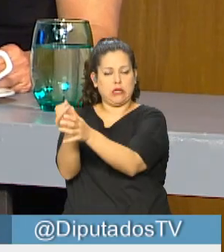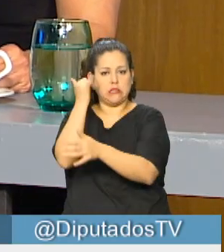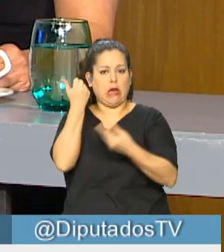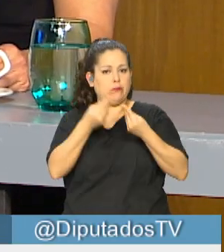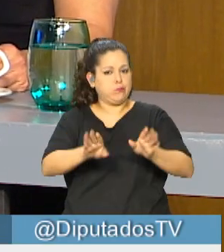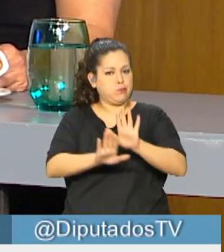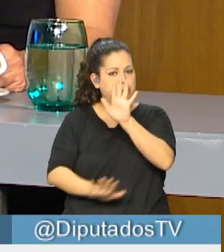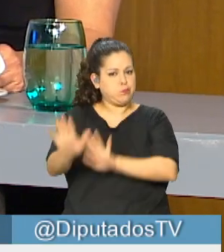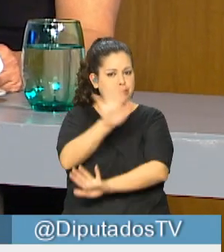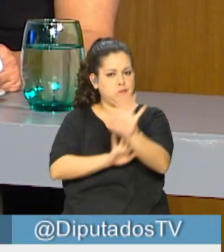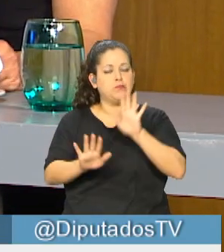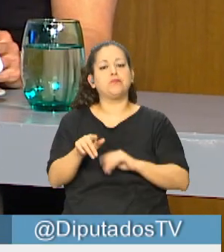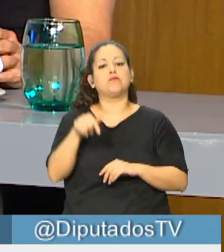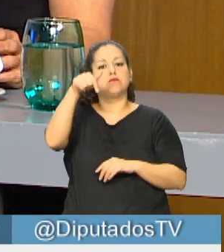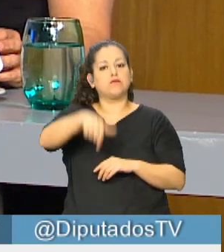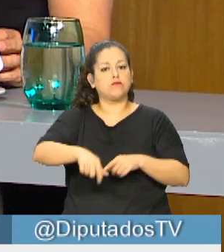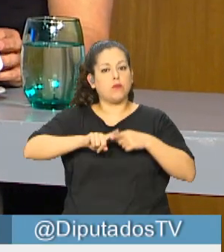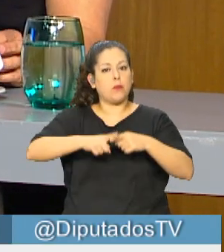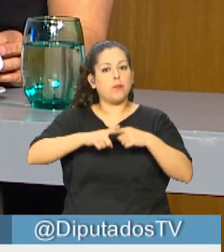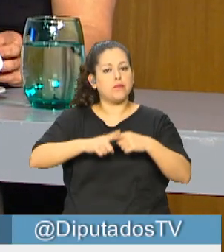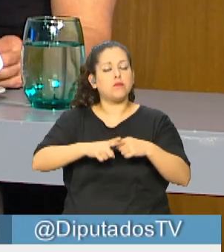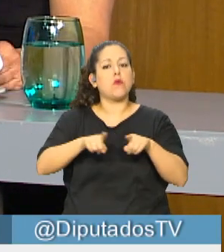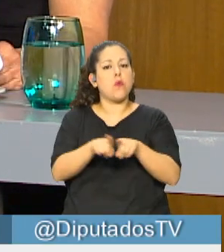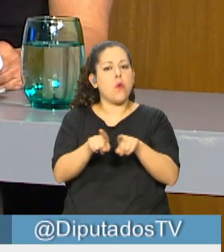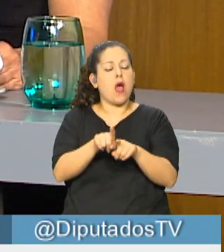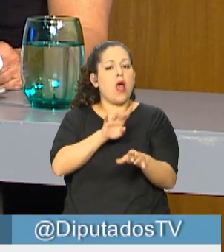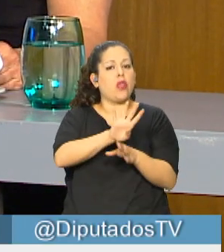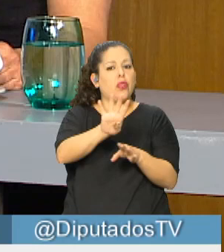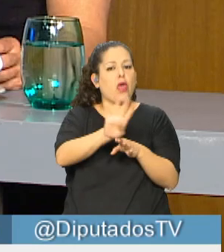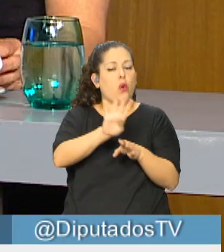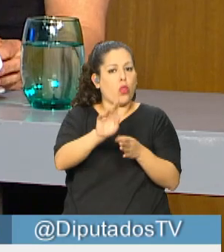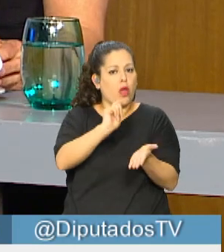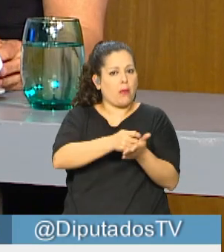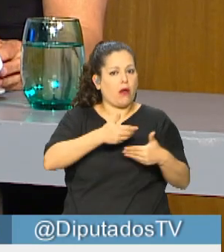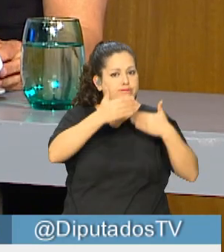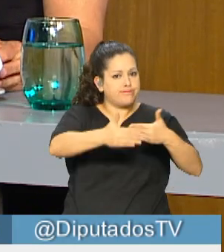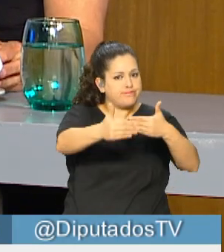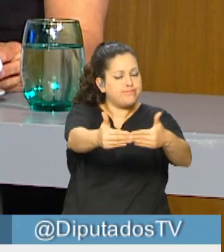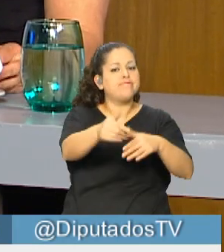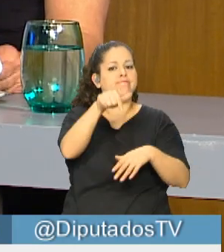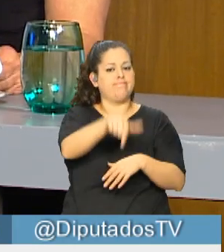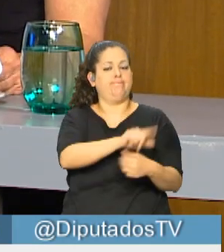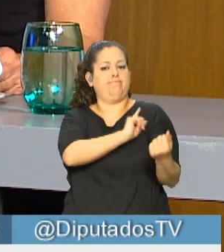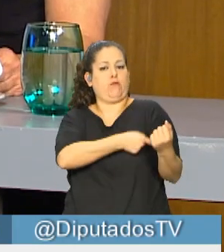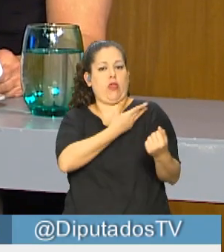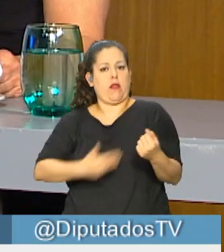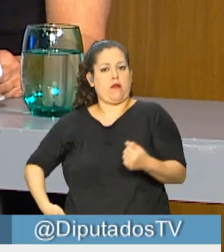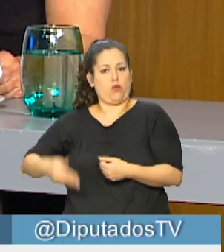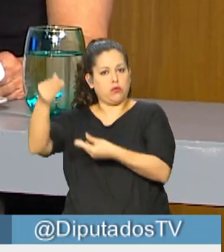debate sobre este proyecto de reperfilamiento de la deuda, según está indicado en el proyecto del Poder Ejecutivo, o